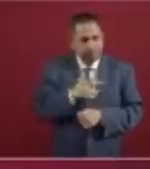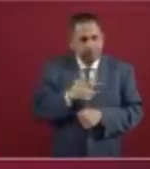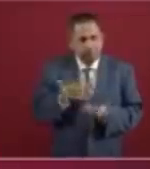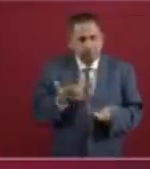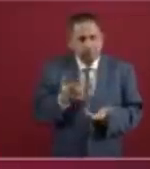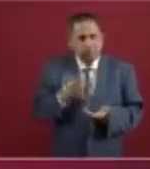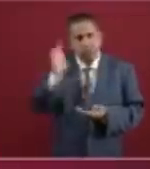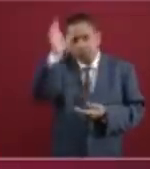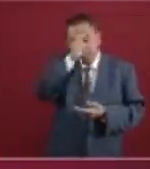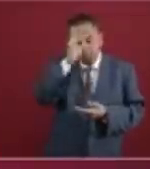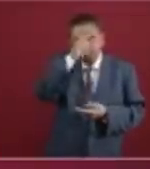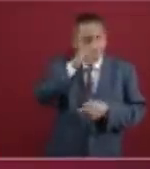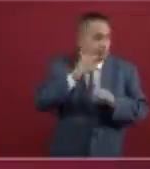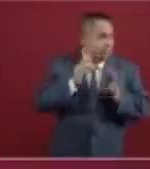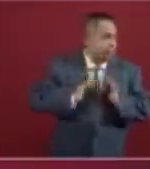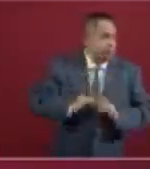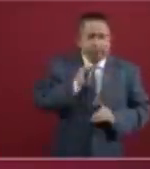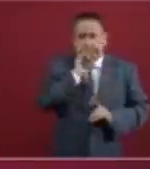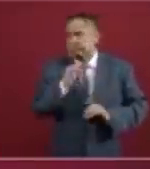la conciencia tranquila,